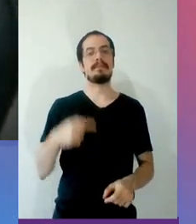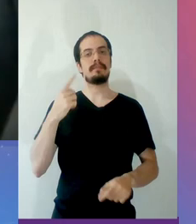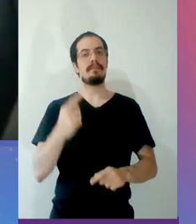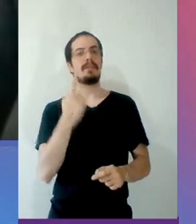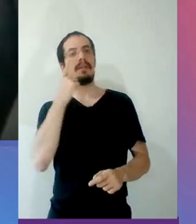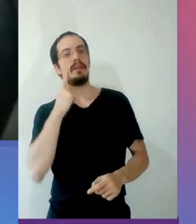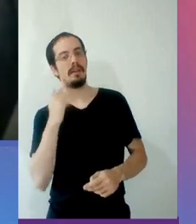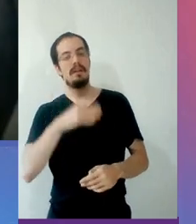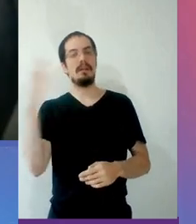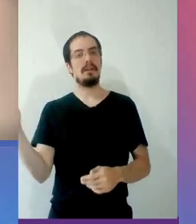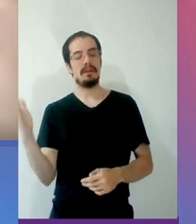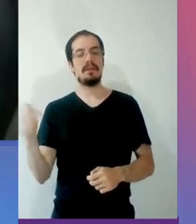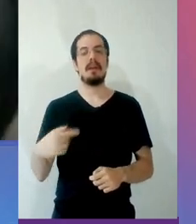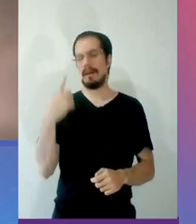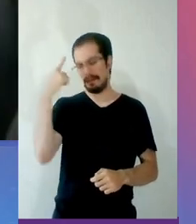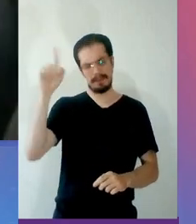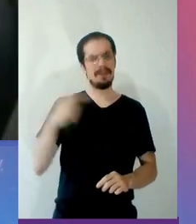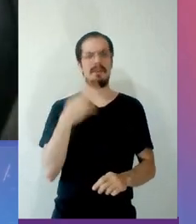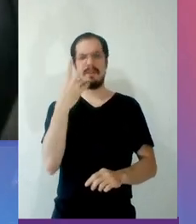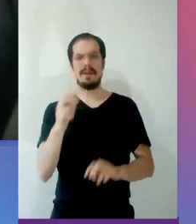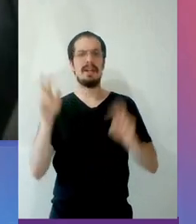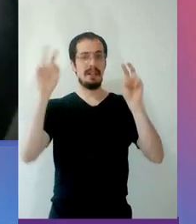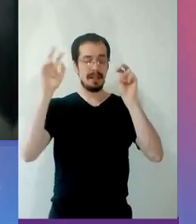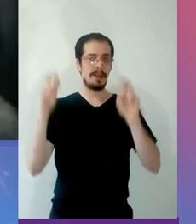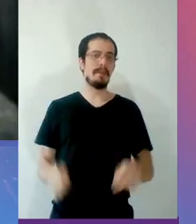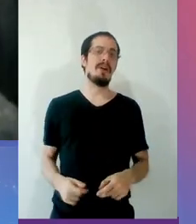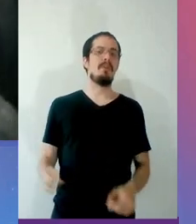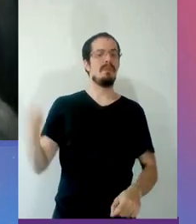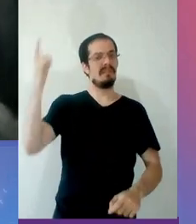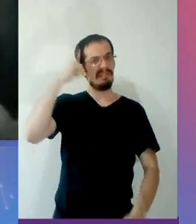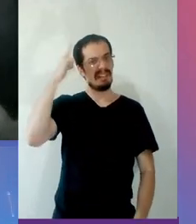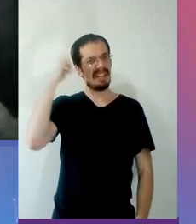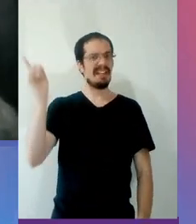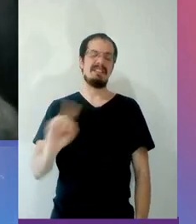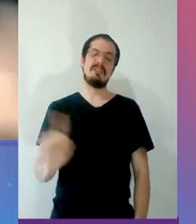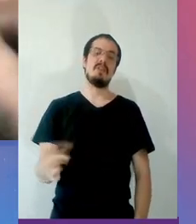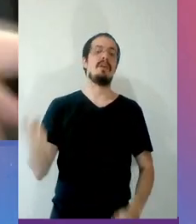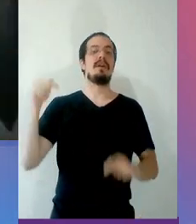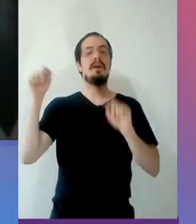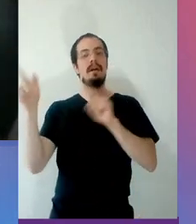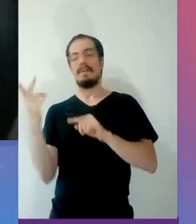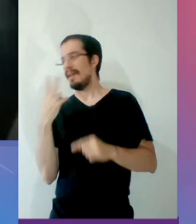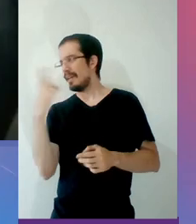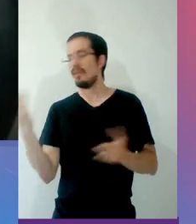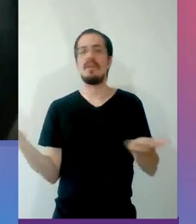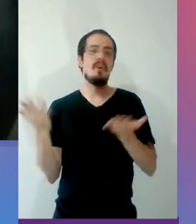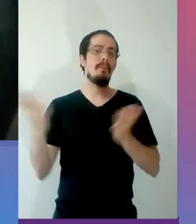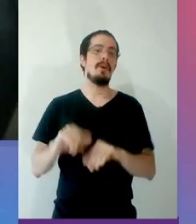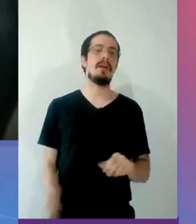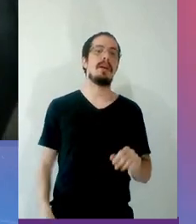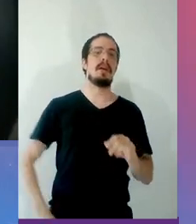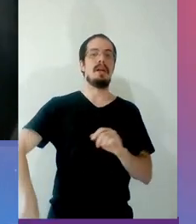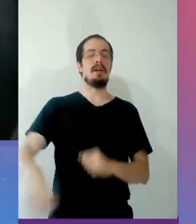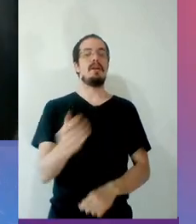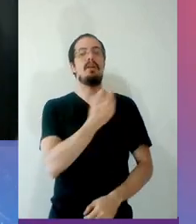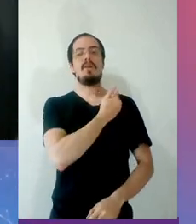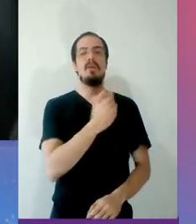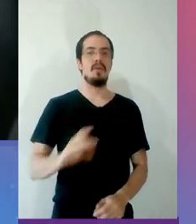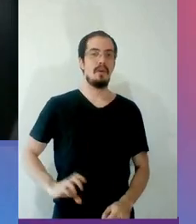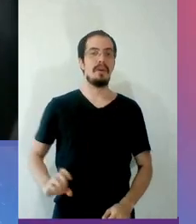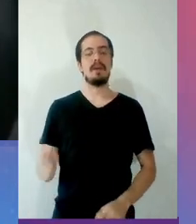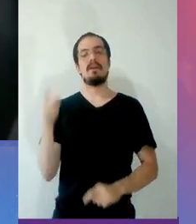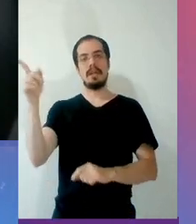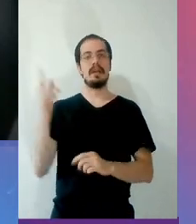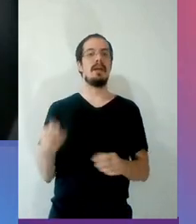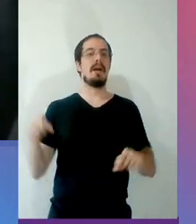tonteras, porque estar diciendo así, en el próximo gobierno vamos a llevar el Chile Crece Contigo desde ahora hasta la vejez. Pero yo creo que sí, creo